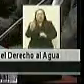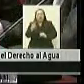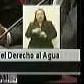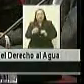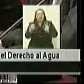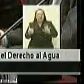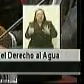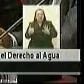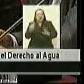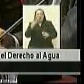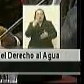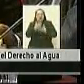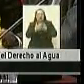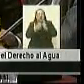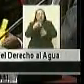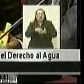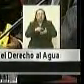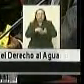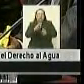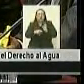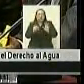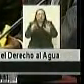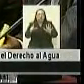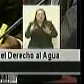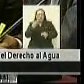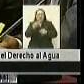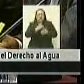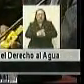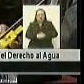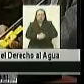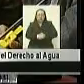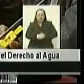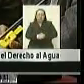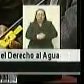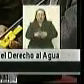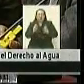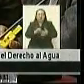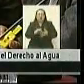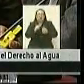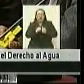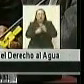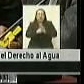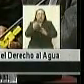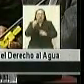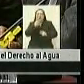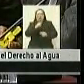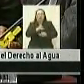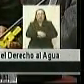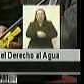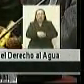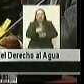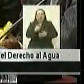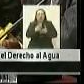6534-2006, su sentencia del 15 de noviembre de 2007, señala: en el caso específico del derecho al agua potable,